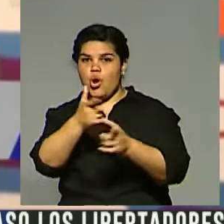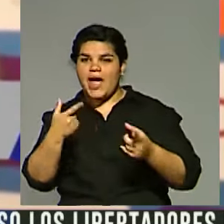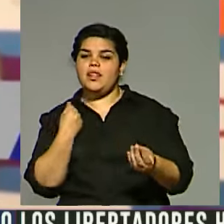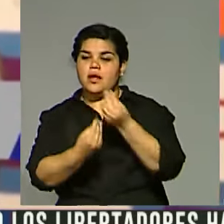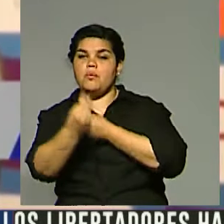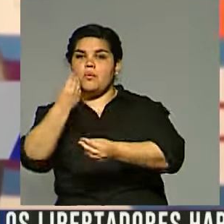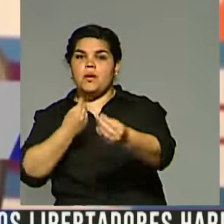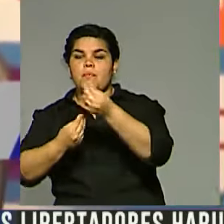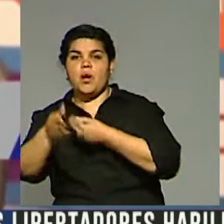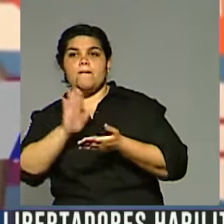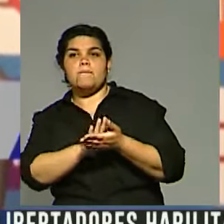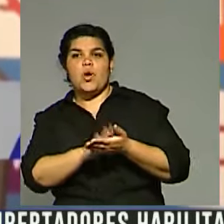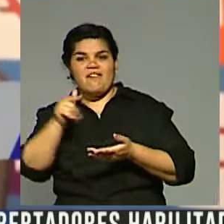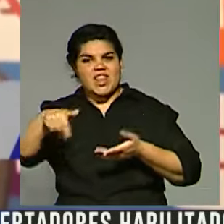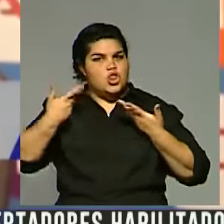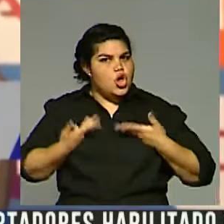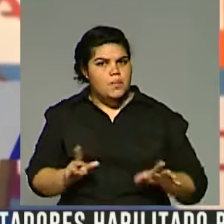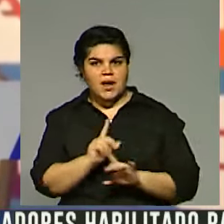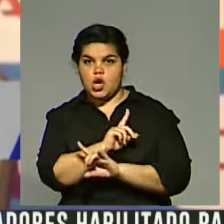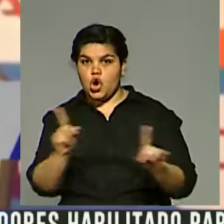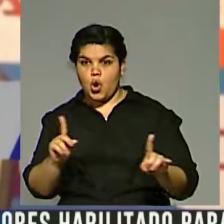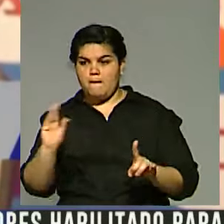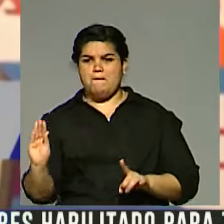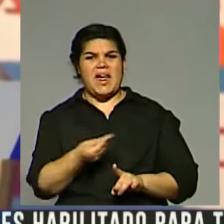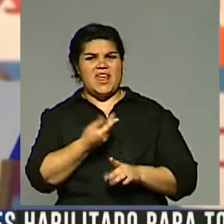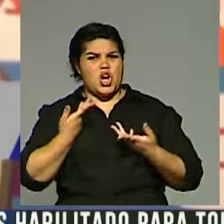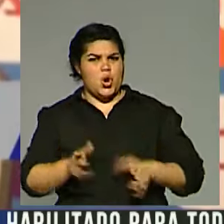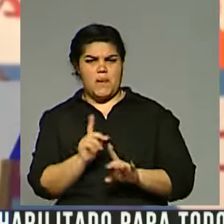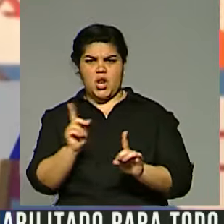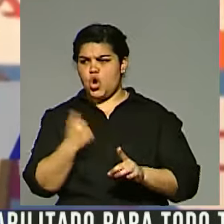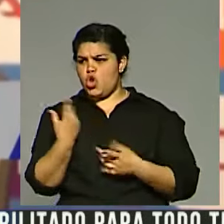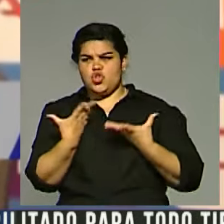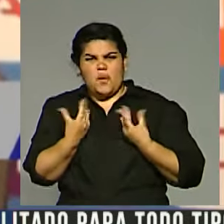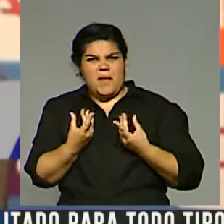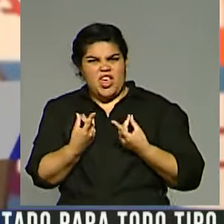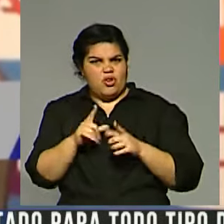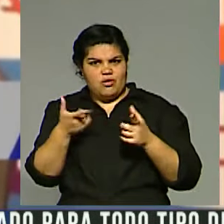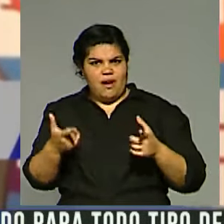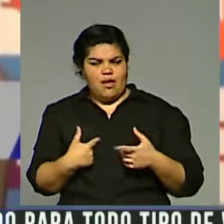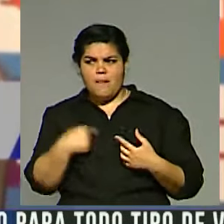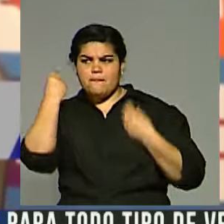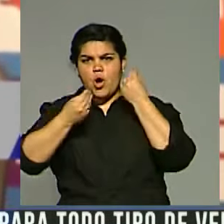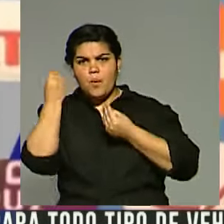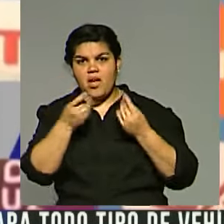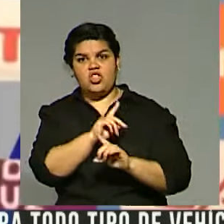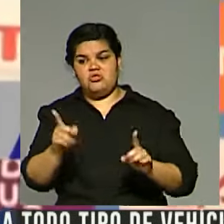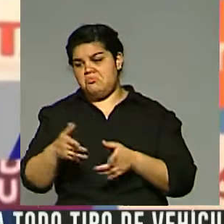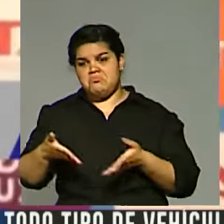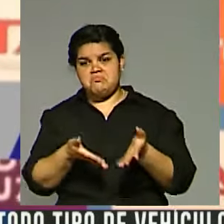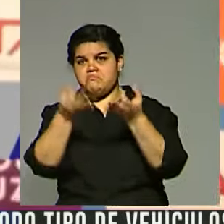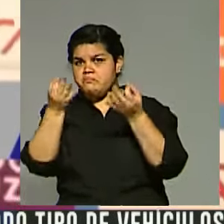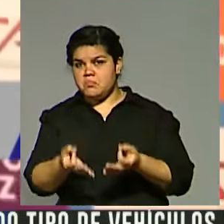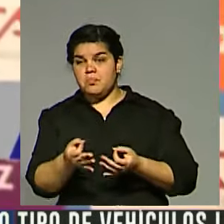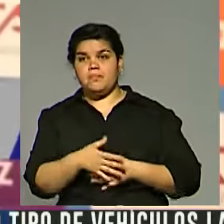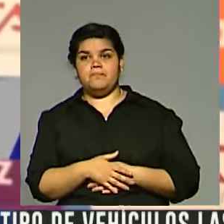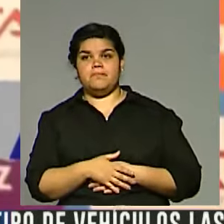creo que bueno, no es normal, pero no nos asusta, no nos preocupa demasiado, porque creo que estamos en un buen camino. Está muy bien, tiene algunos